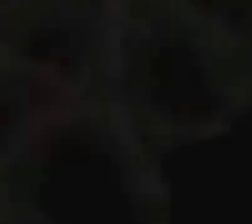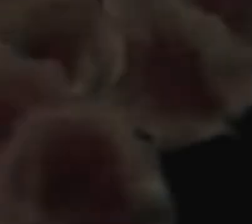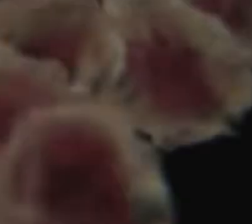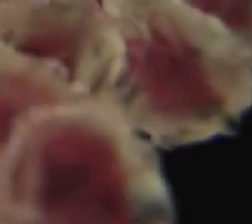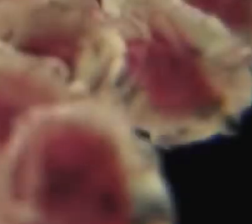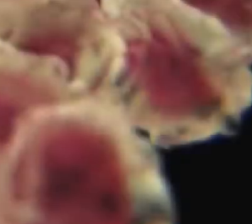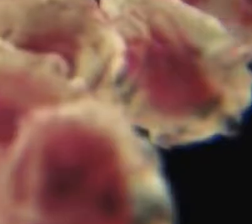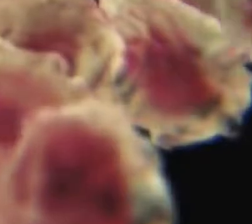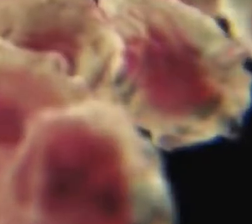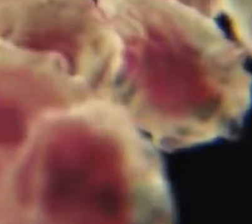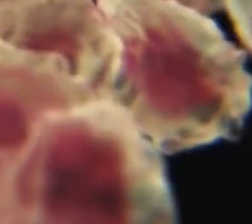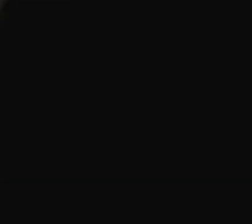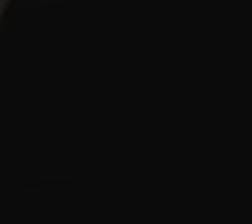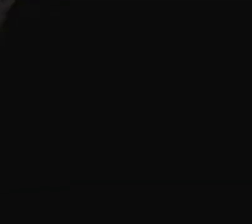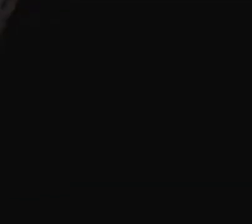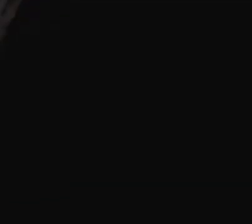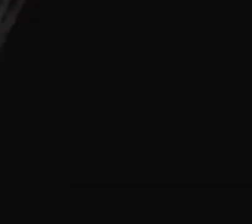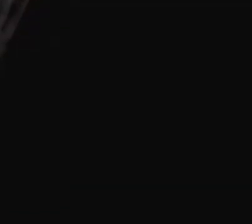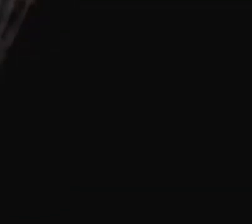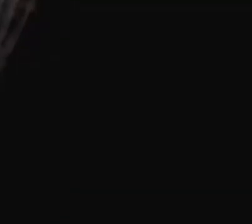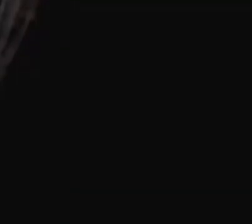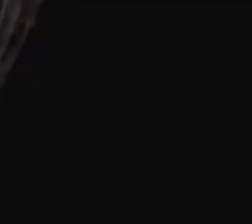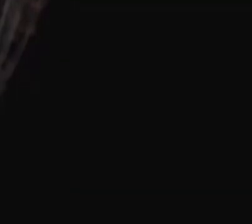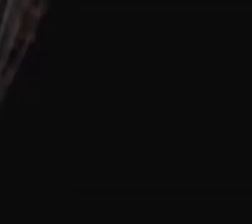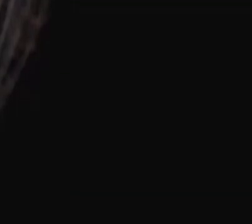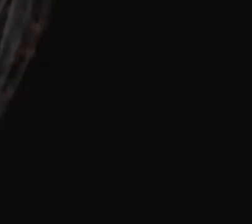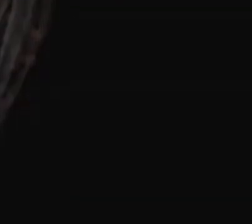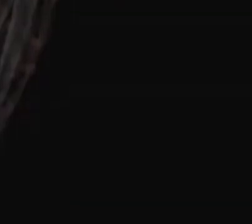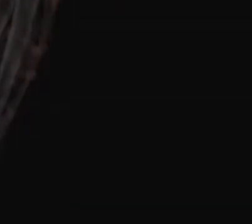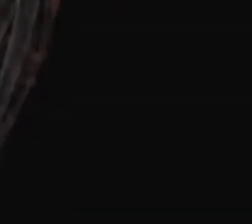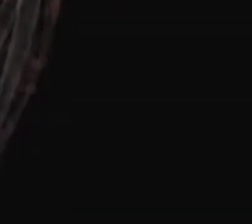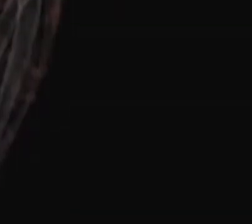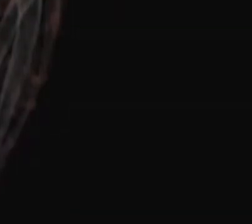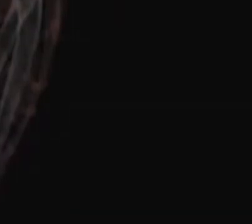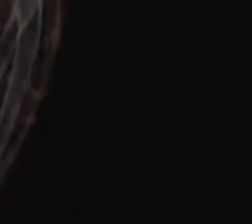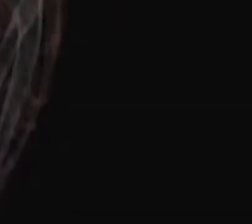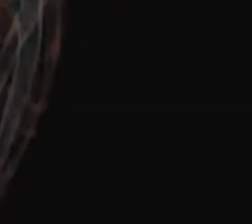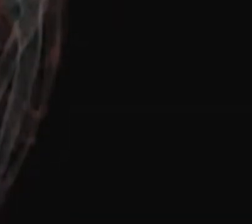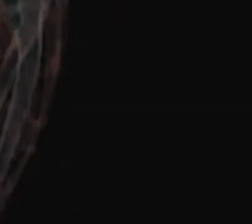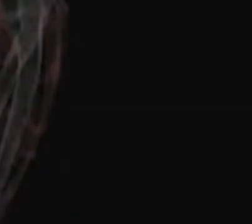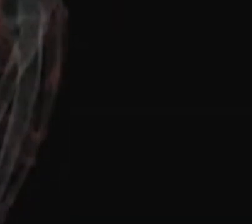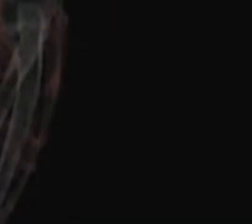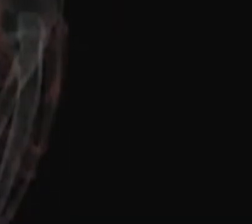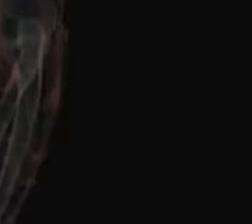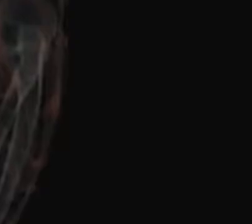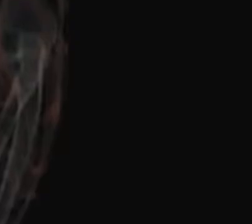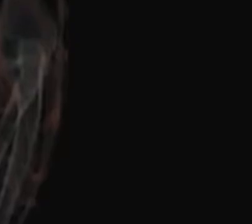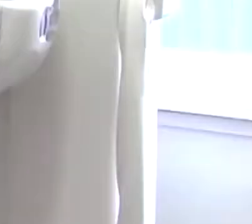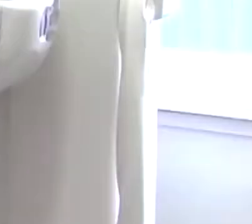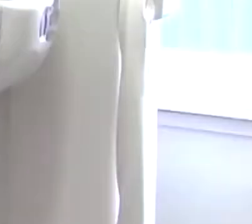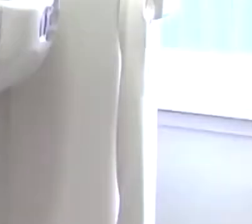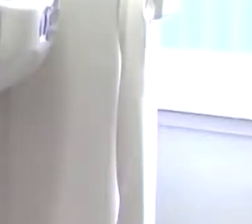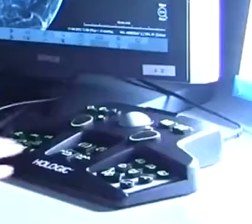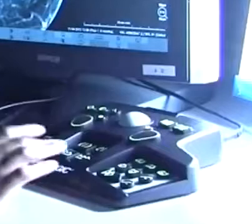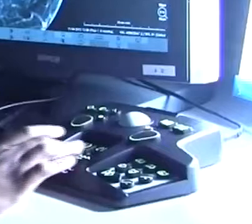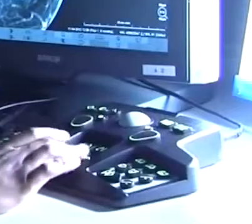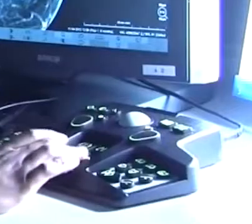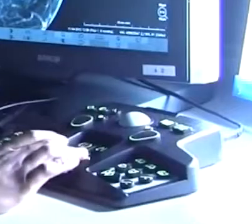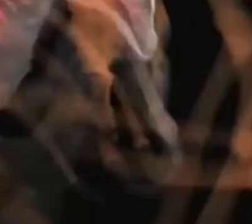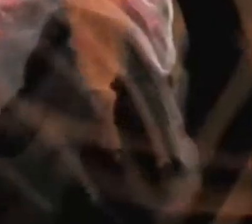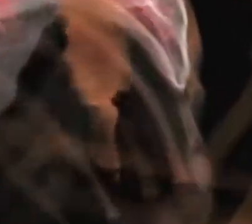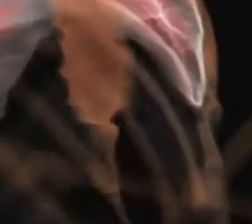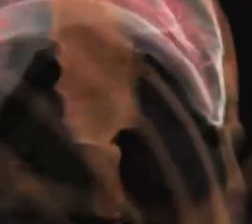humano, pues afecta hasta la ingesta de alimentos, etcétera. Entonces, esto normalmente se organiza un equipo